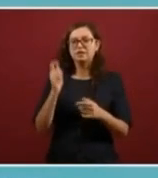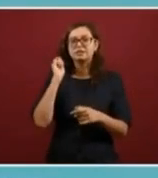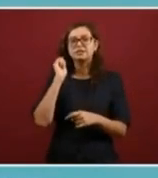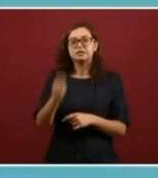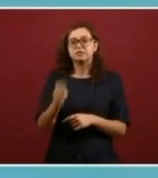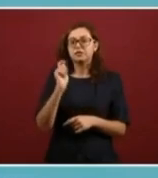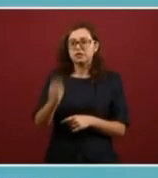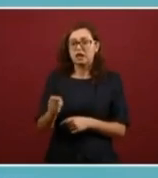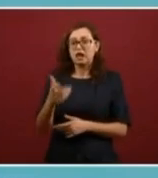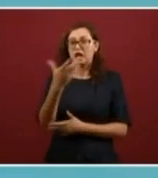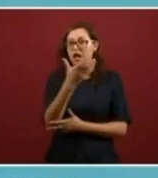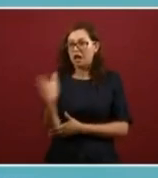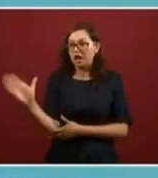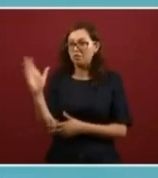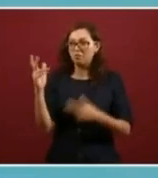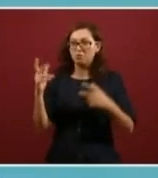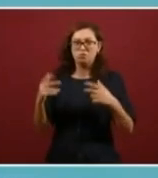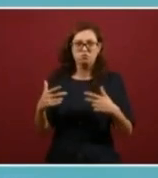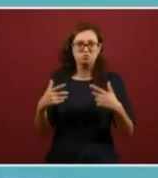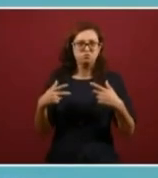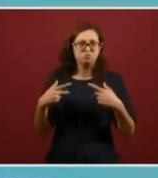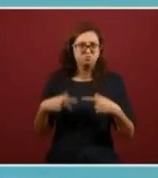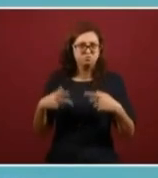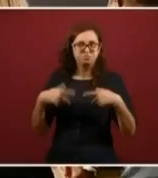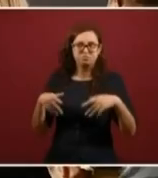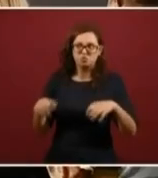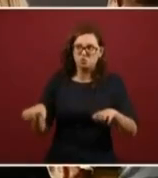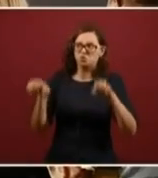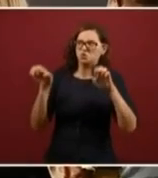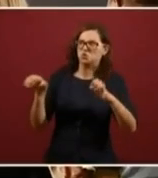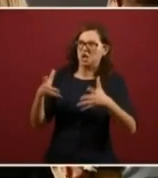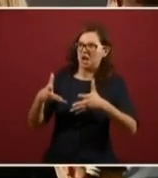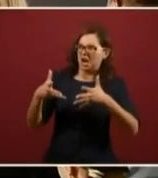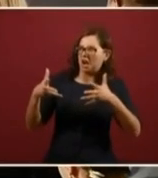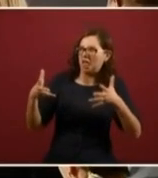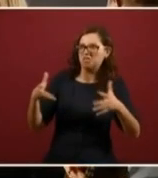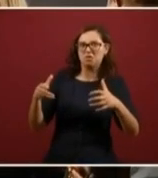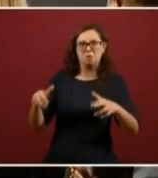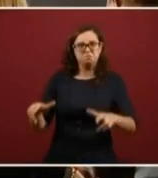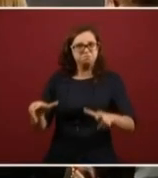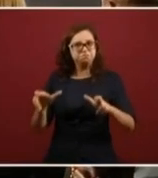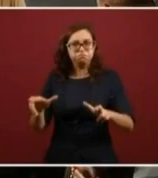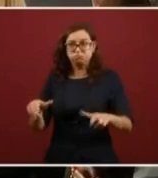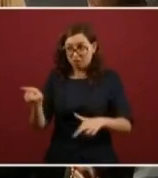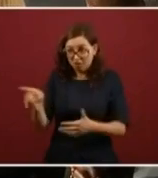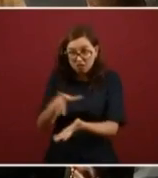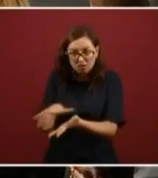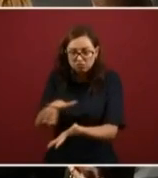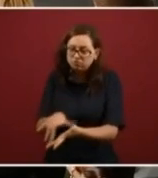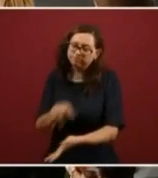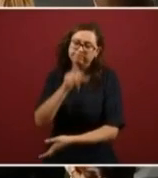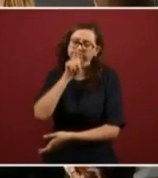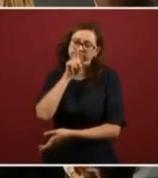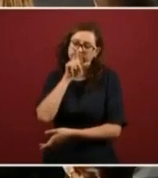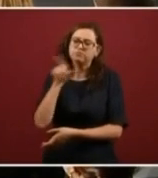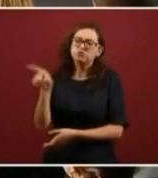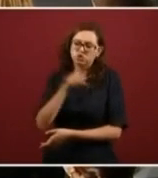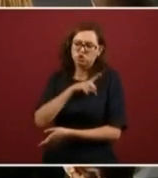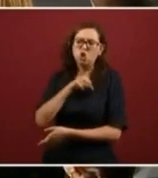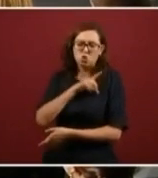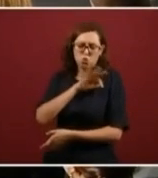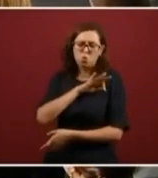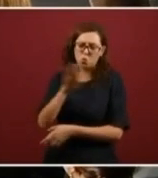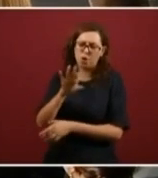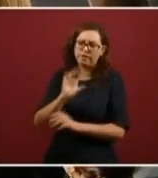que se pueden defender solos. Están pensados, en primer lugar, son dos objetivos. El primero